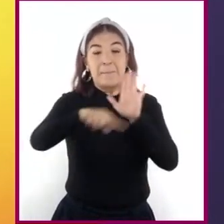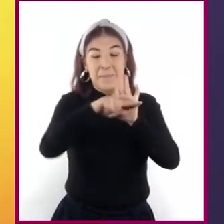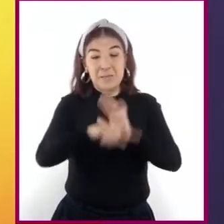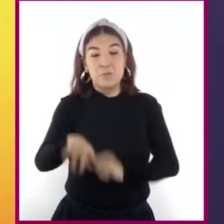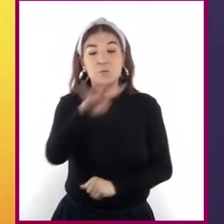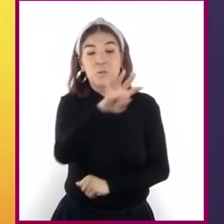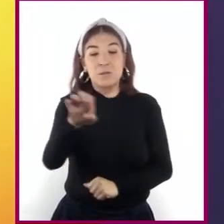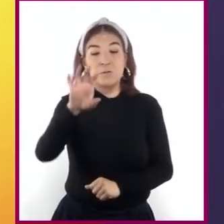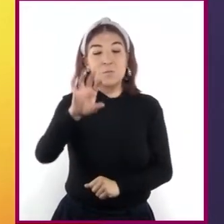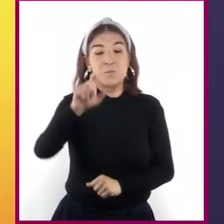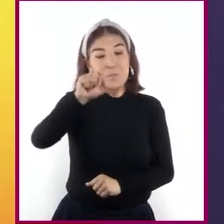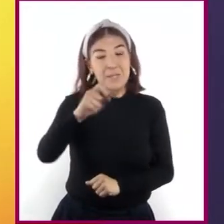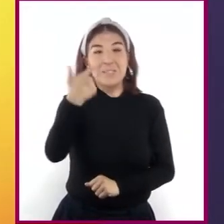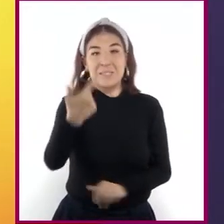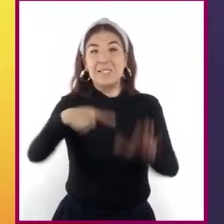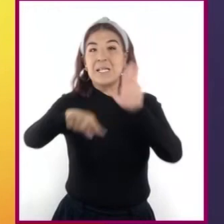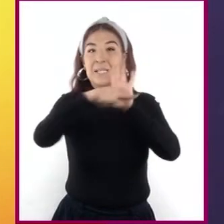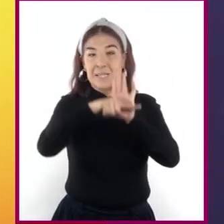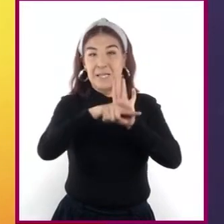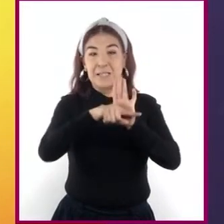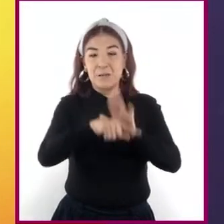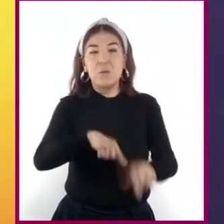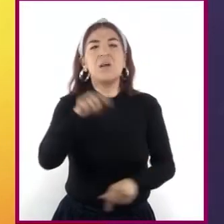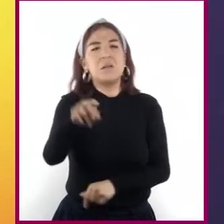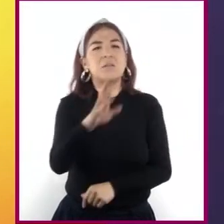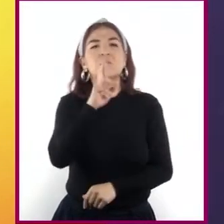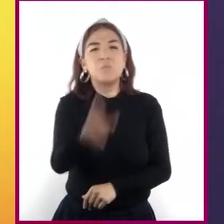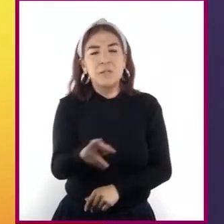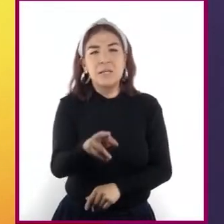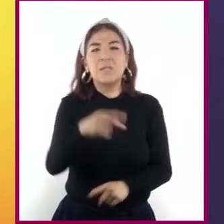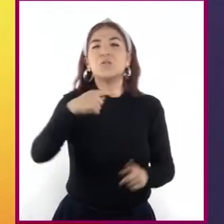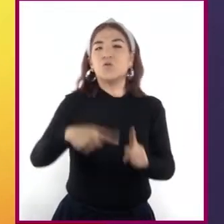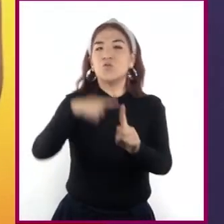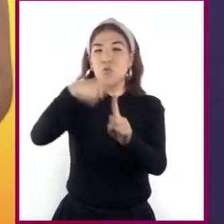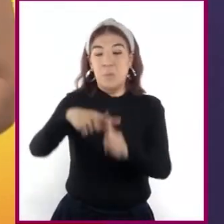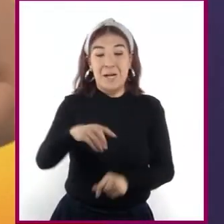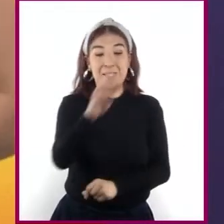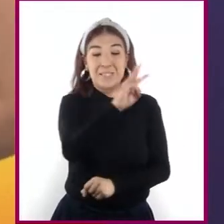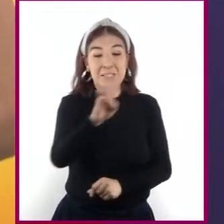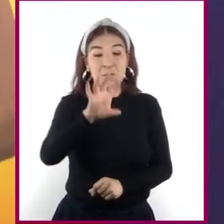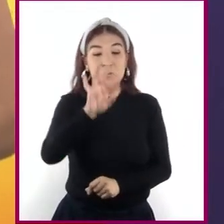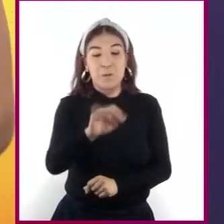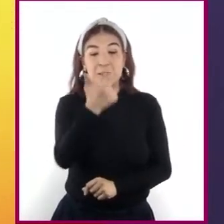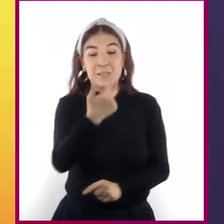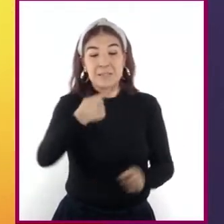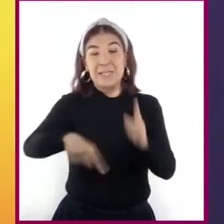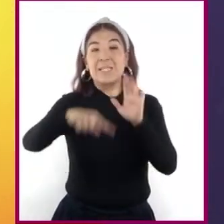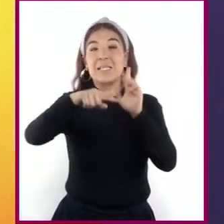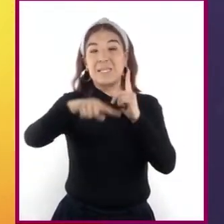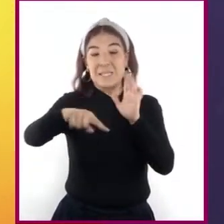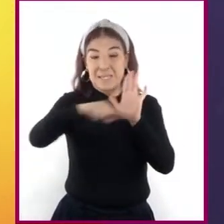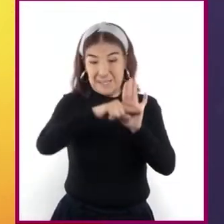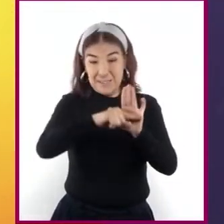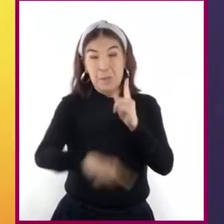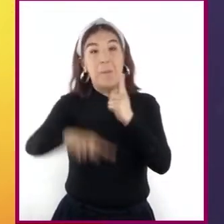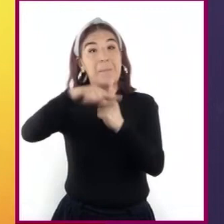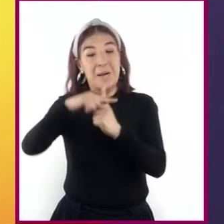menos 427 negativo, resolvemos la suma 347 negativo